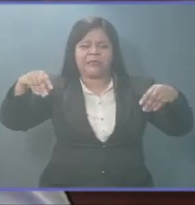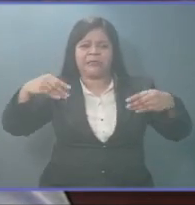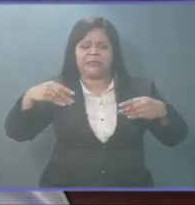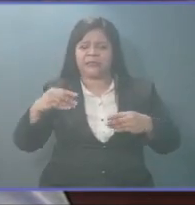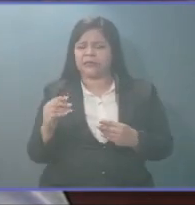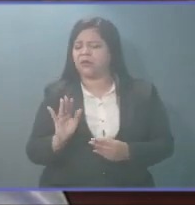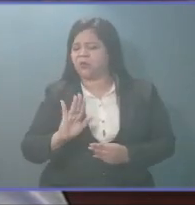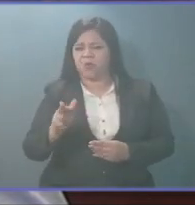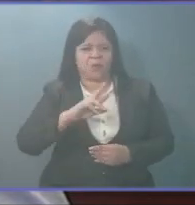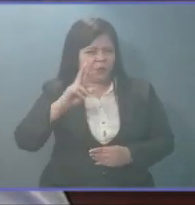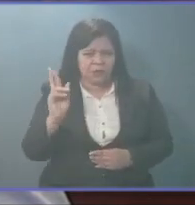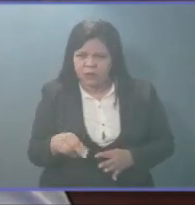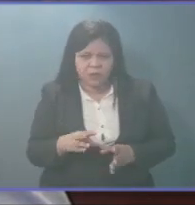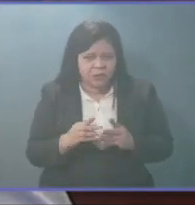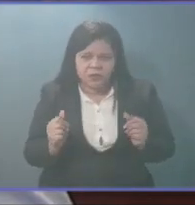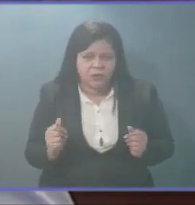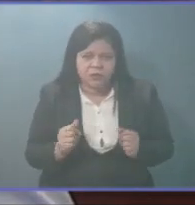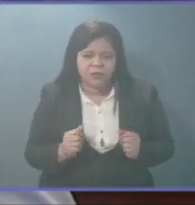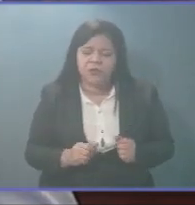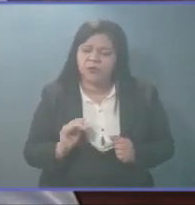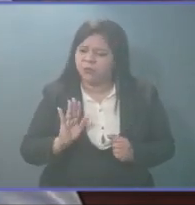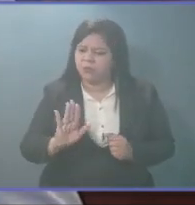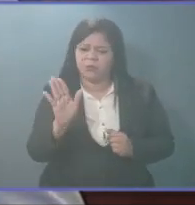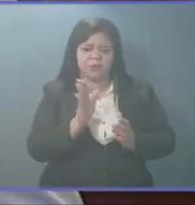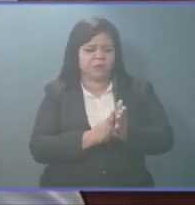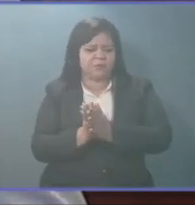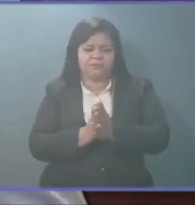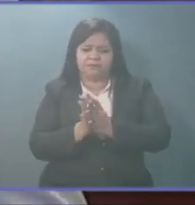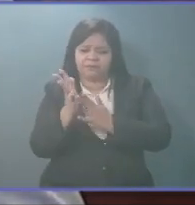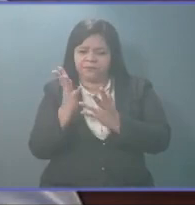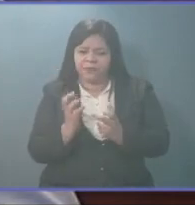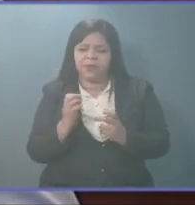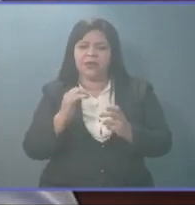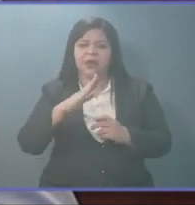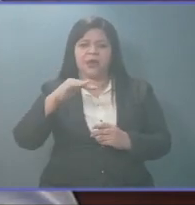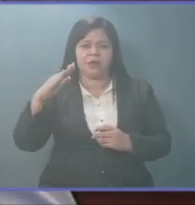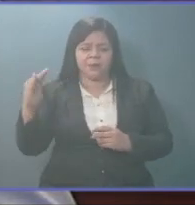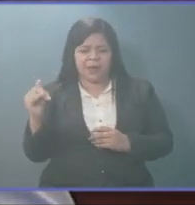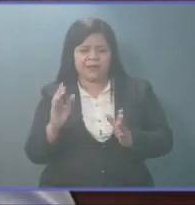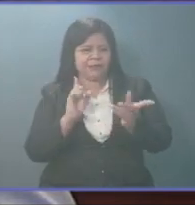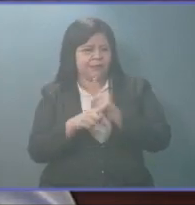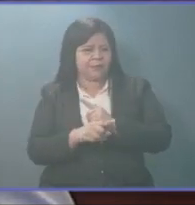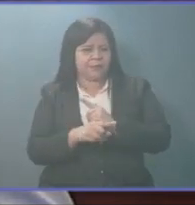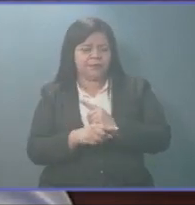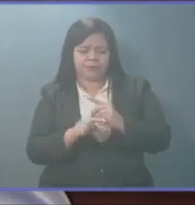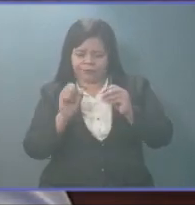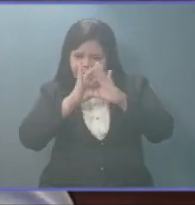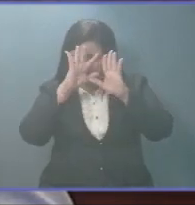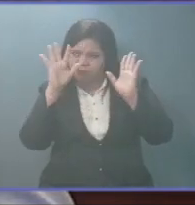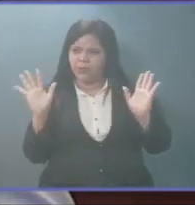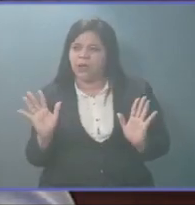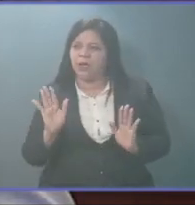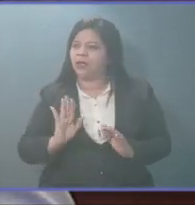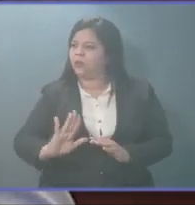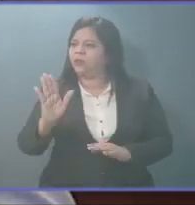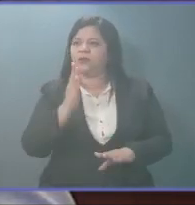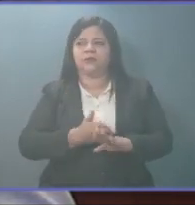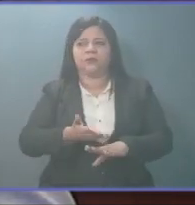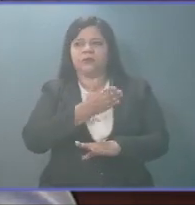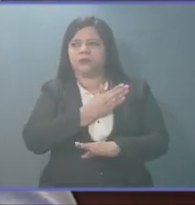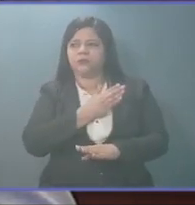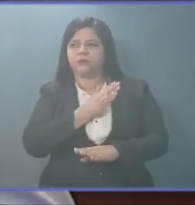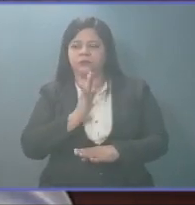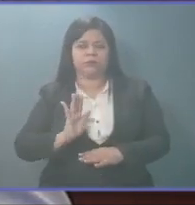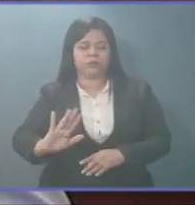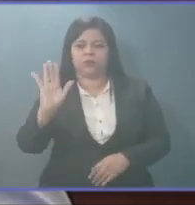una solución real. Nunca hubo interés por cambiar a El Salvador. Nunca. Ténganlo claro, eso no volverá a suceder.